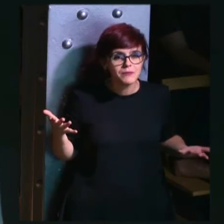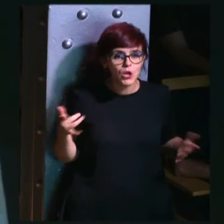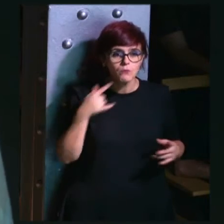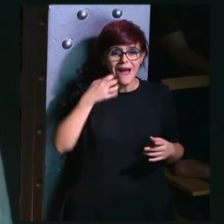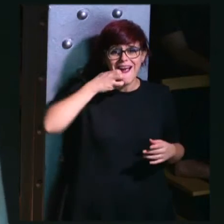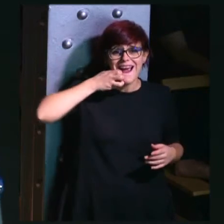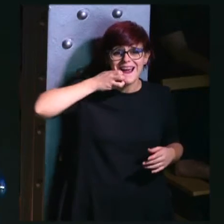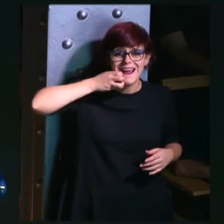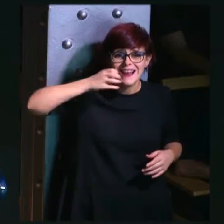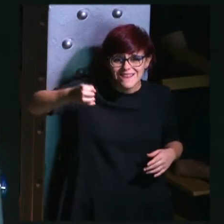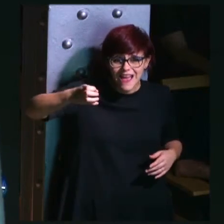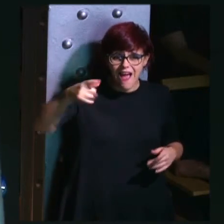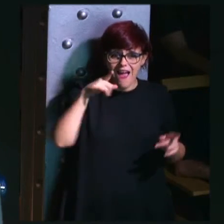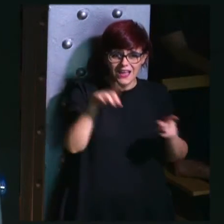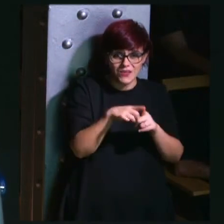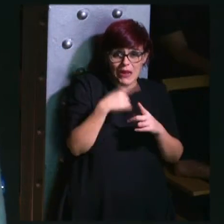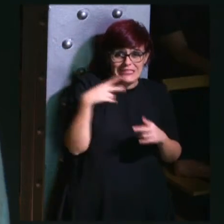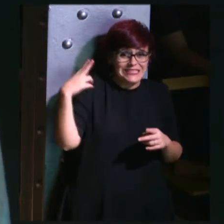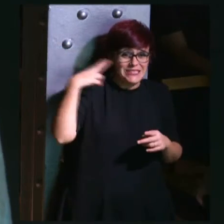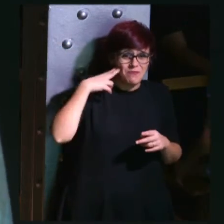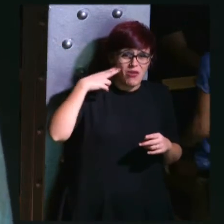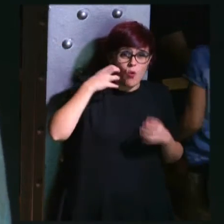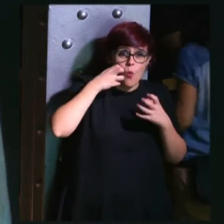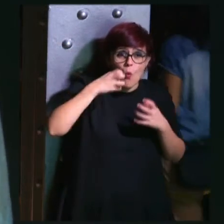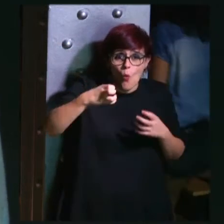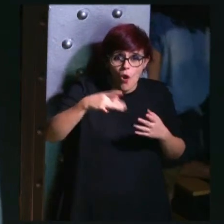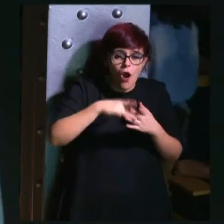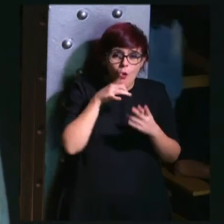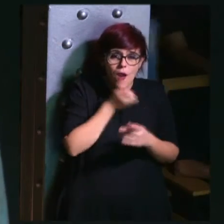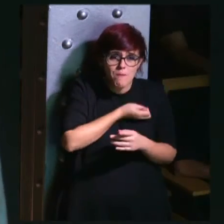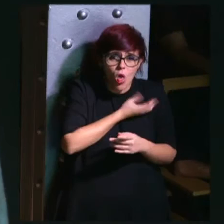gritara completamente aterrorizada, gritara de